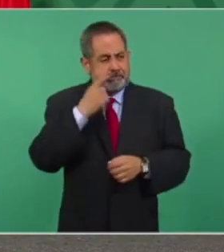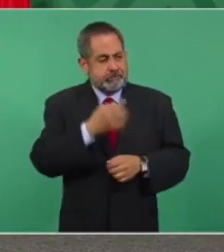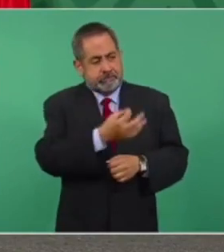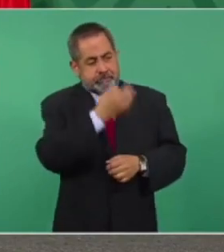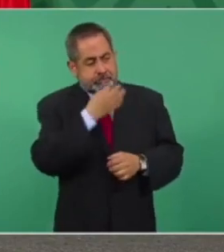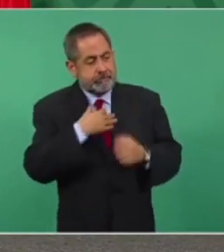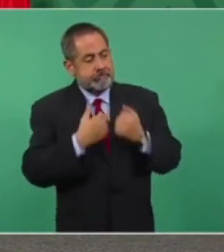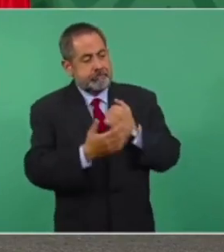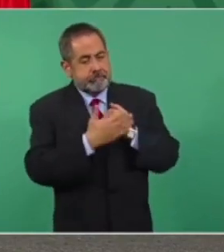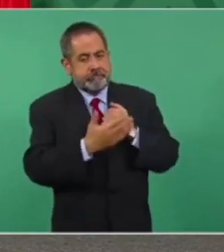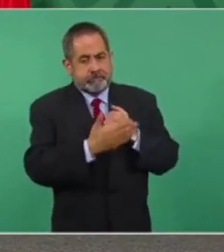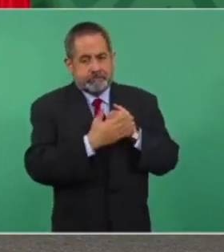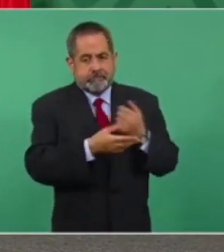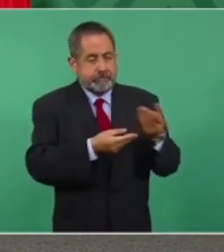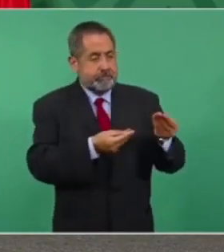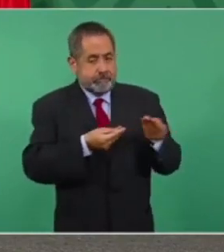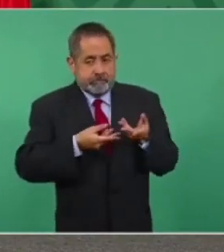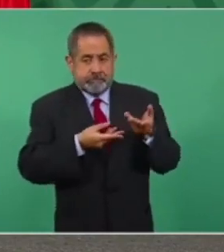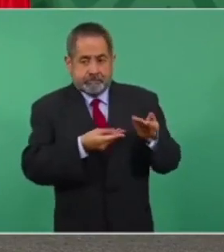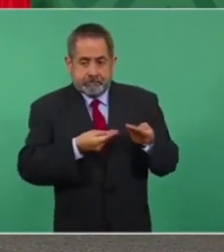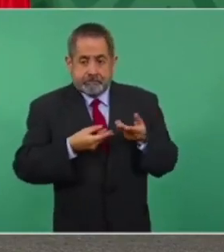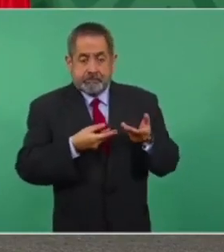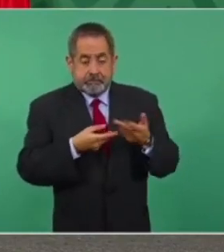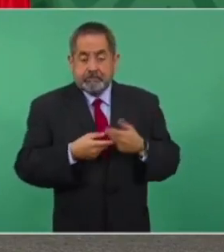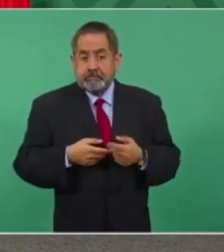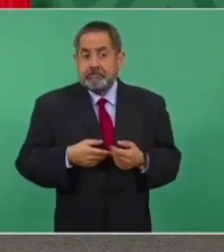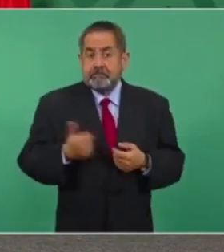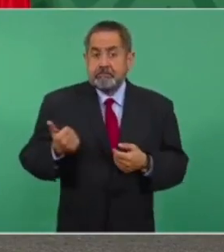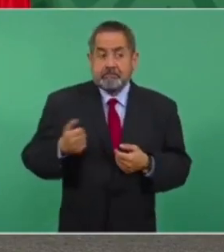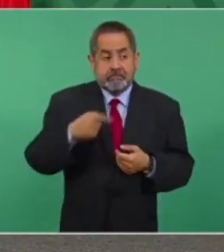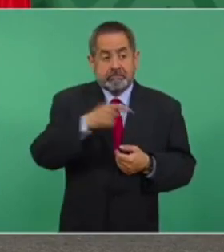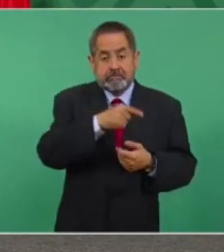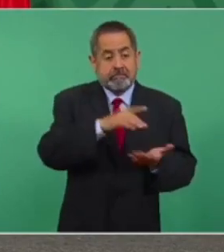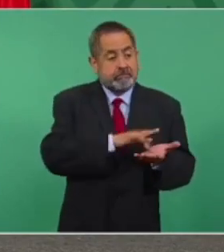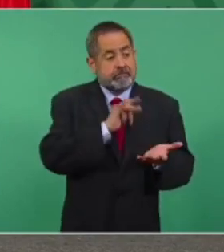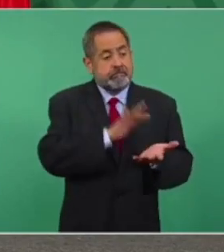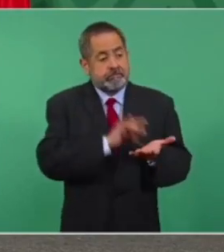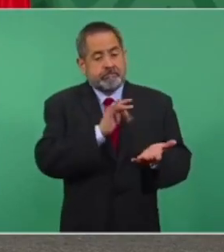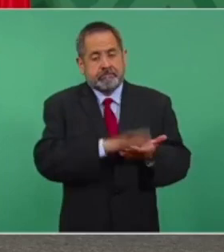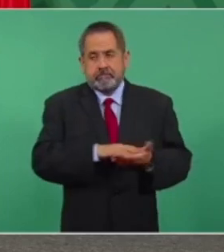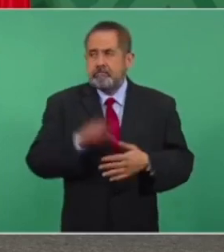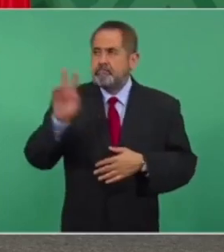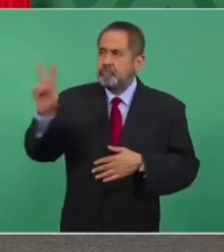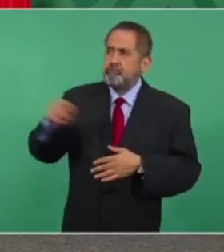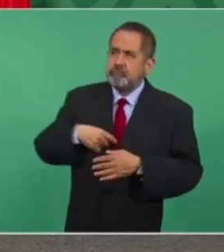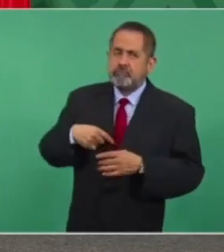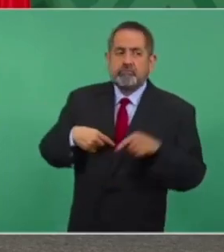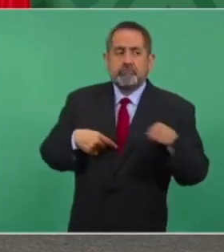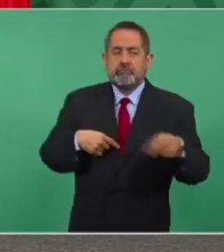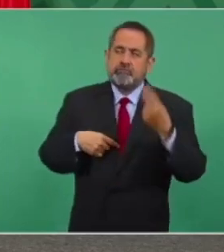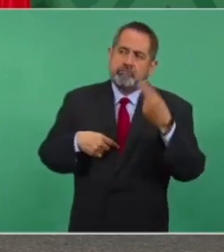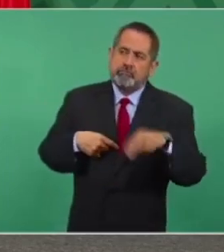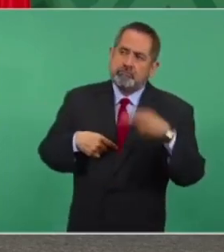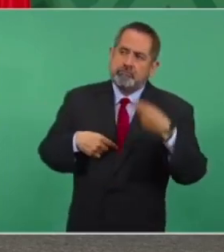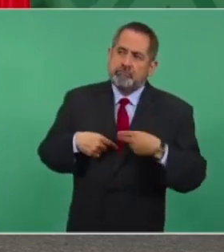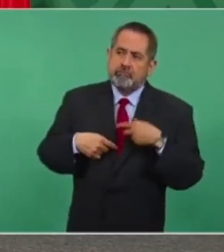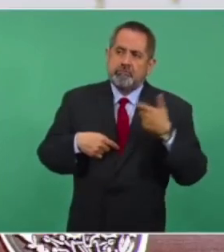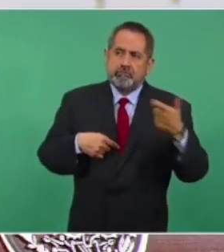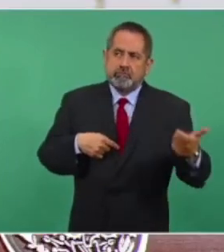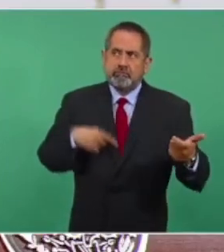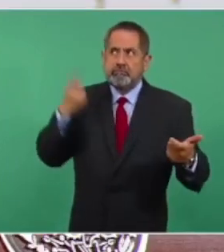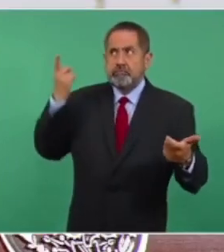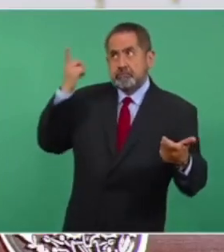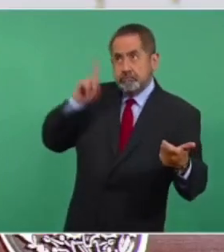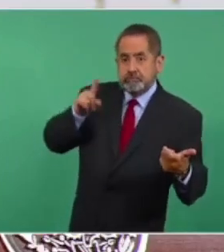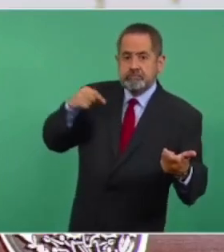y él es el que ha dado toda la información, a quién le dio el dinero, por órdenes de quién,